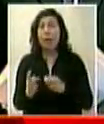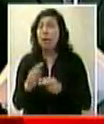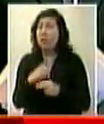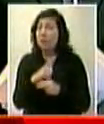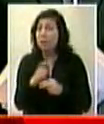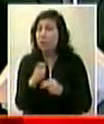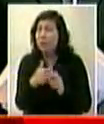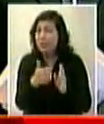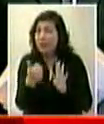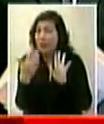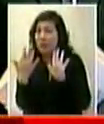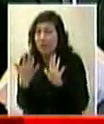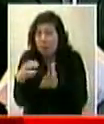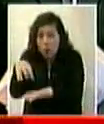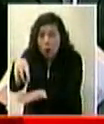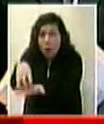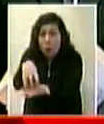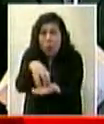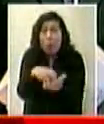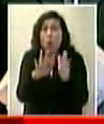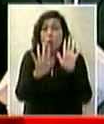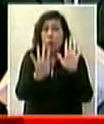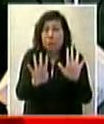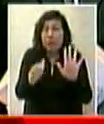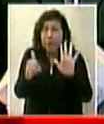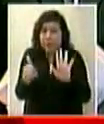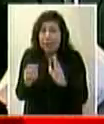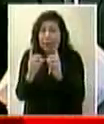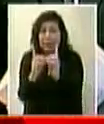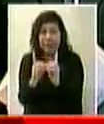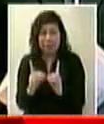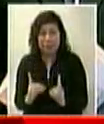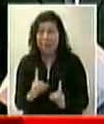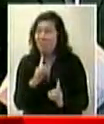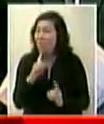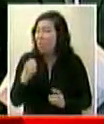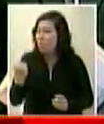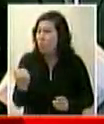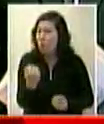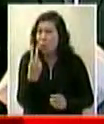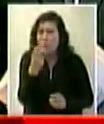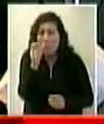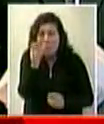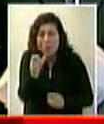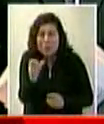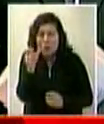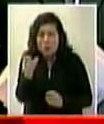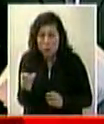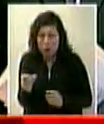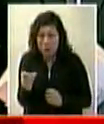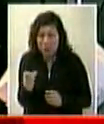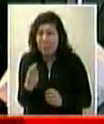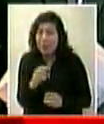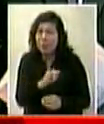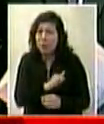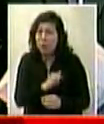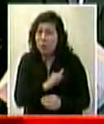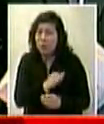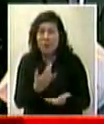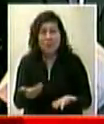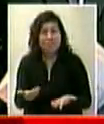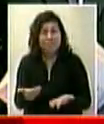comunidades campesinas, que tiene 96 distritos, y es imposible que dos representantes de esa circunscripción